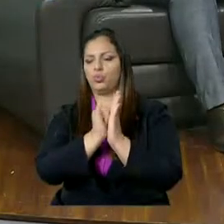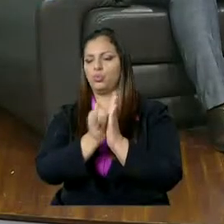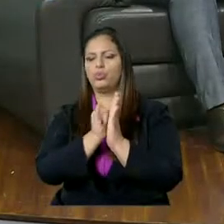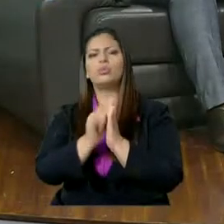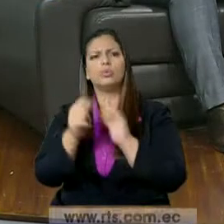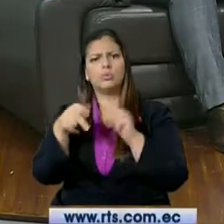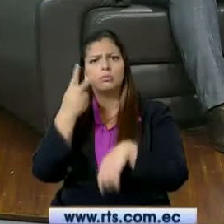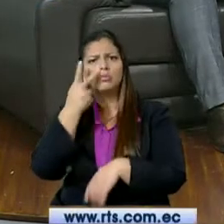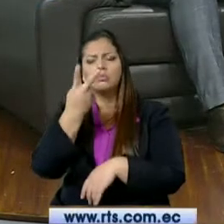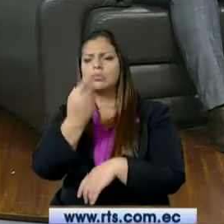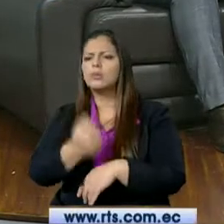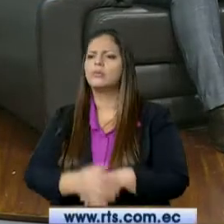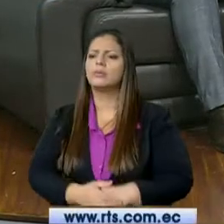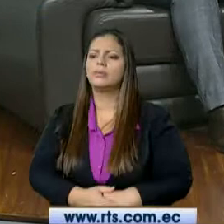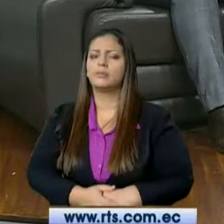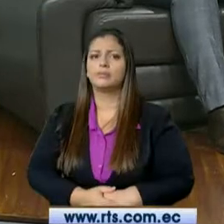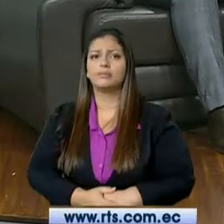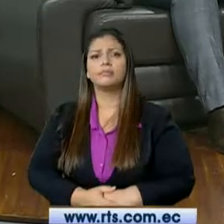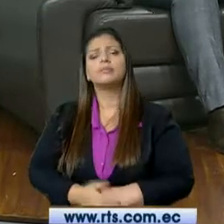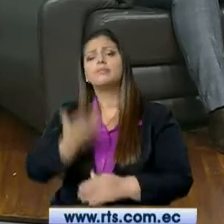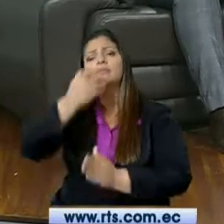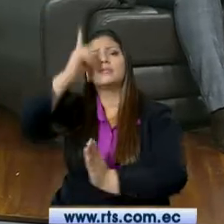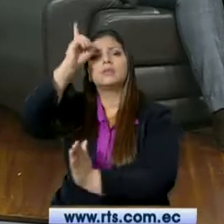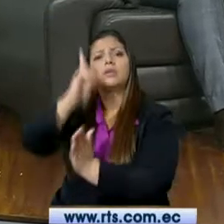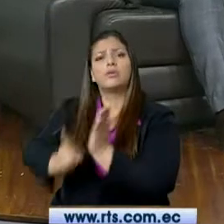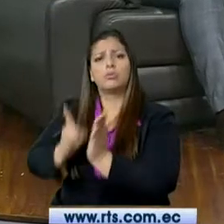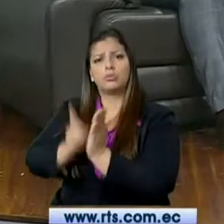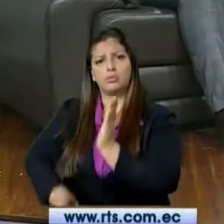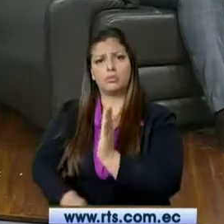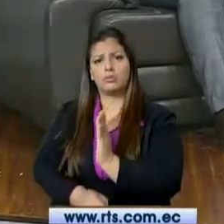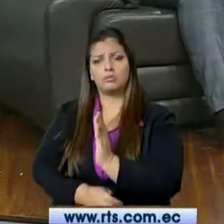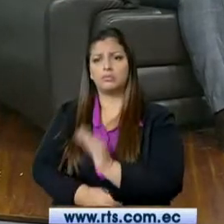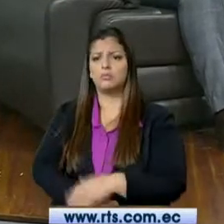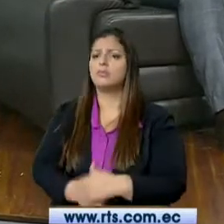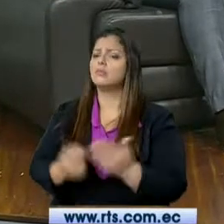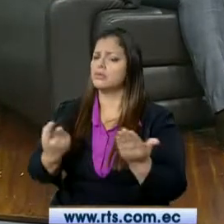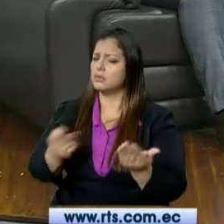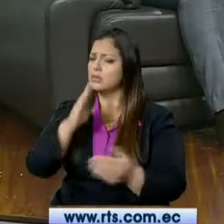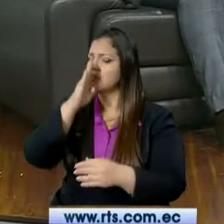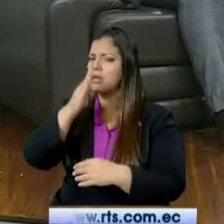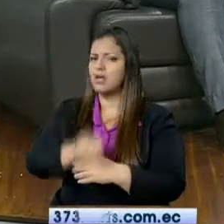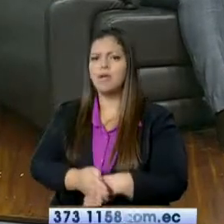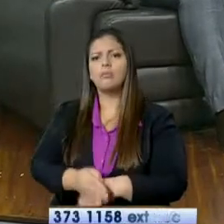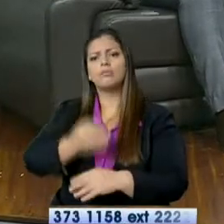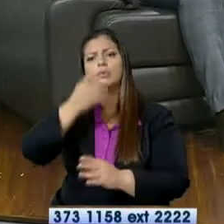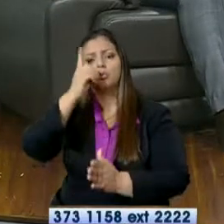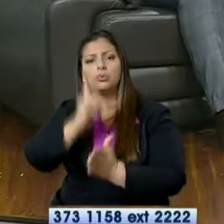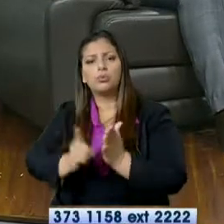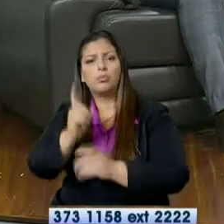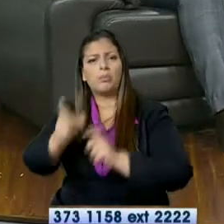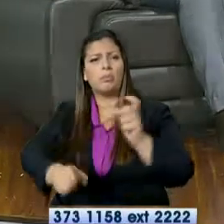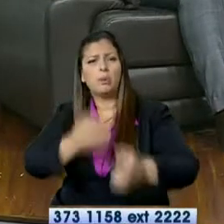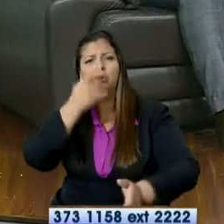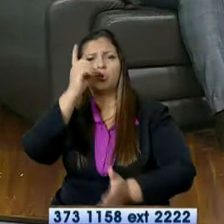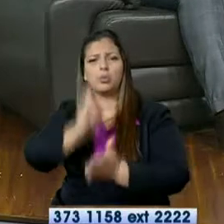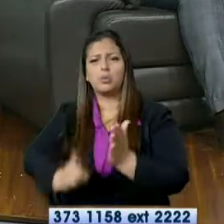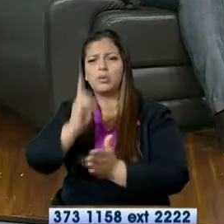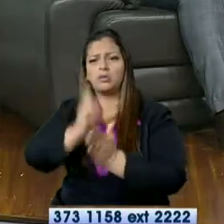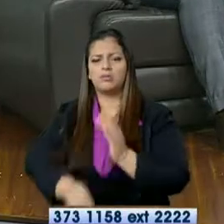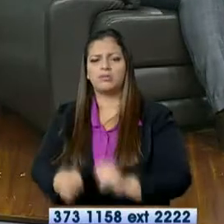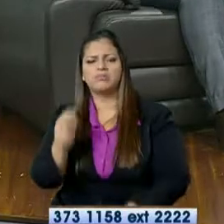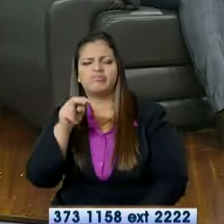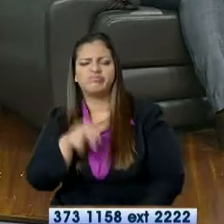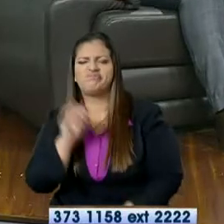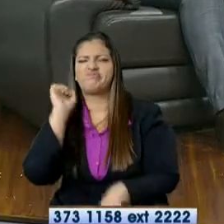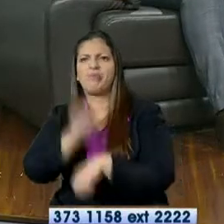la denuncia de este medio de comunicación sabremos atender las denuncias de toda la ciudadanía esa es nuestra